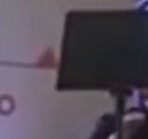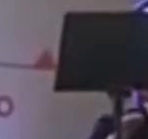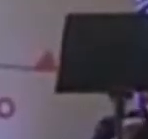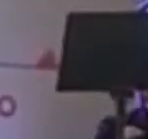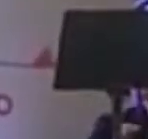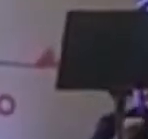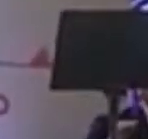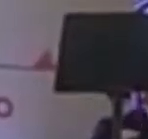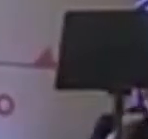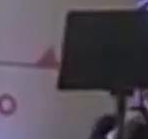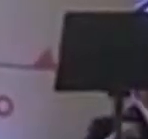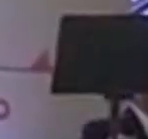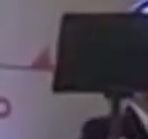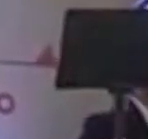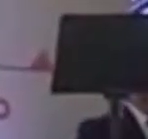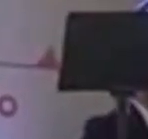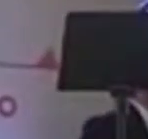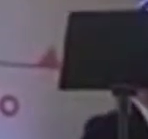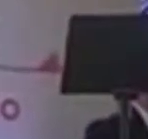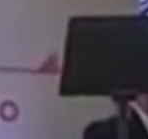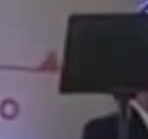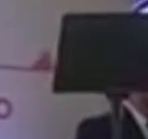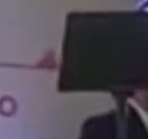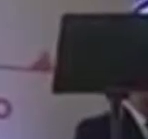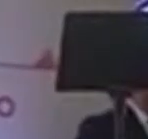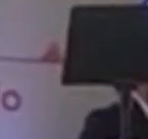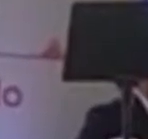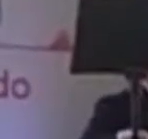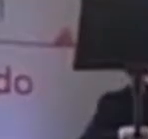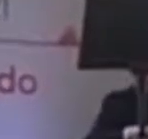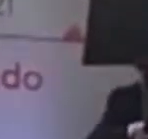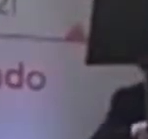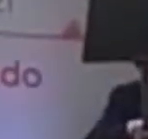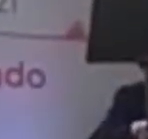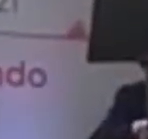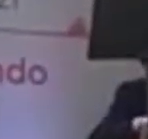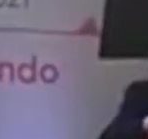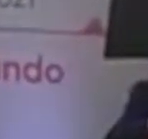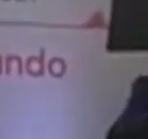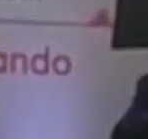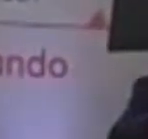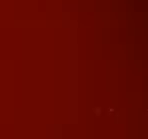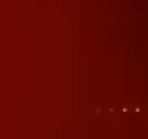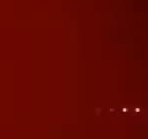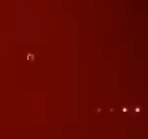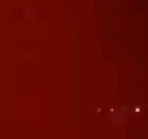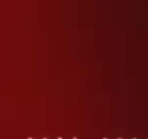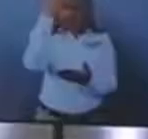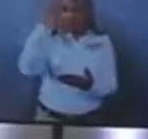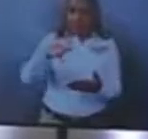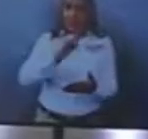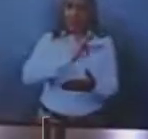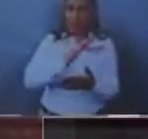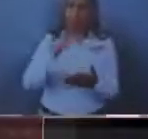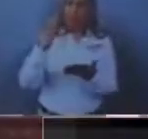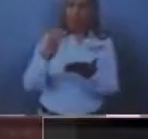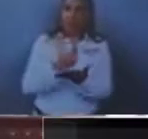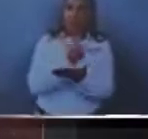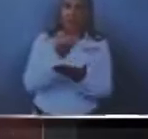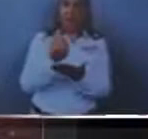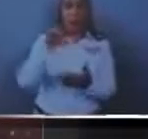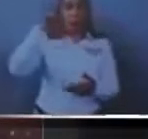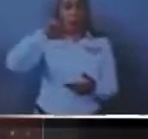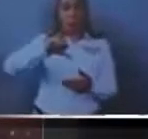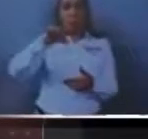de patrullas, el mejoramiento en rendición de cuentas, entre otros servicios que nombró como históricos. Hoy,